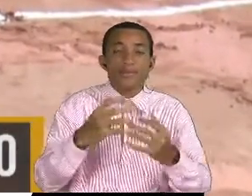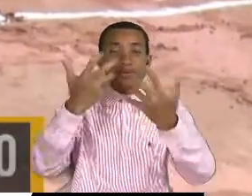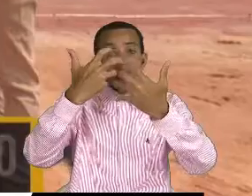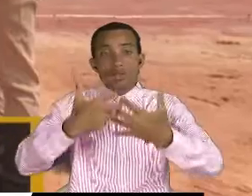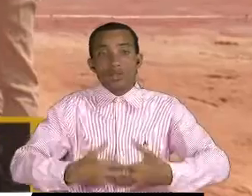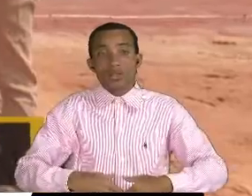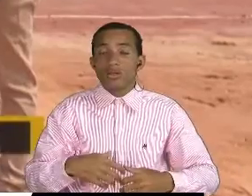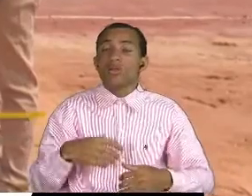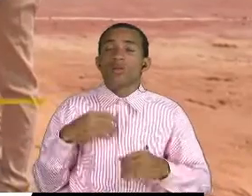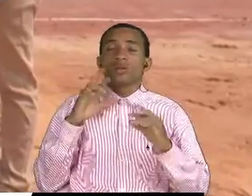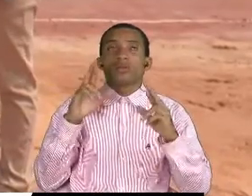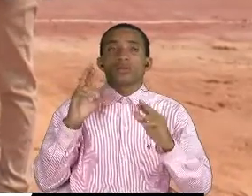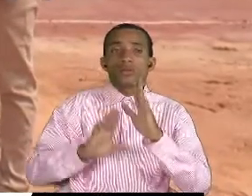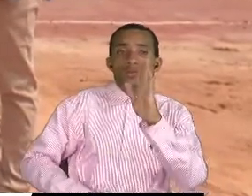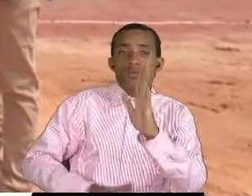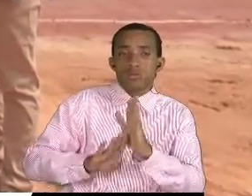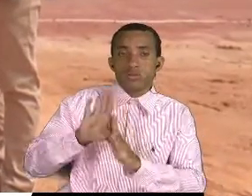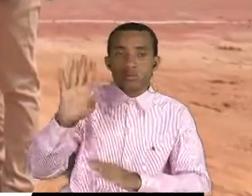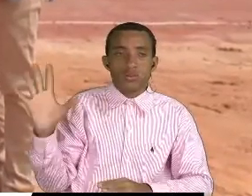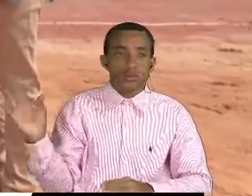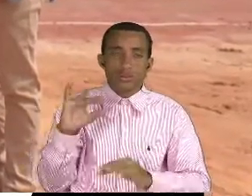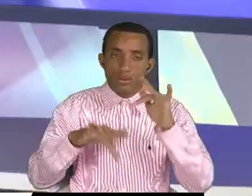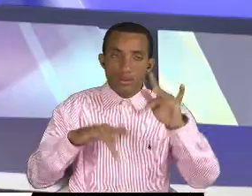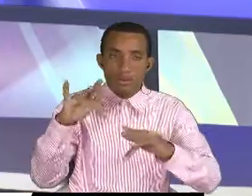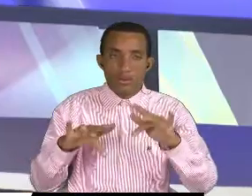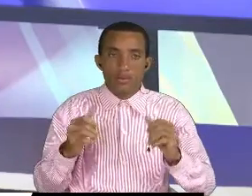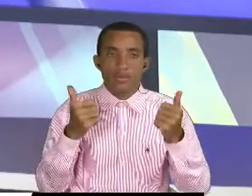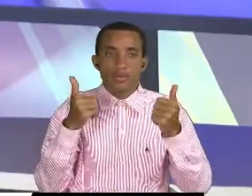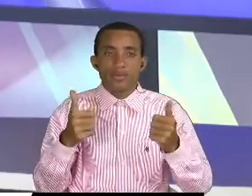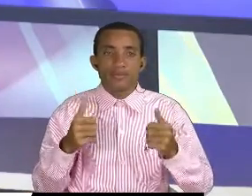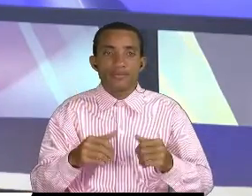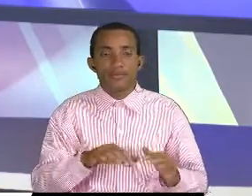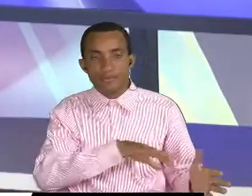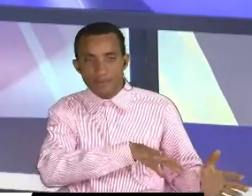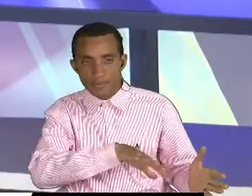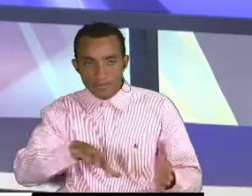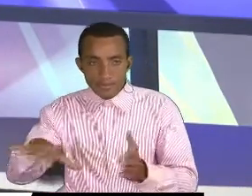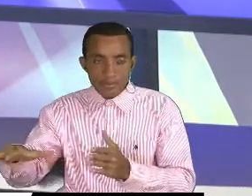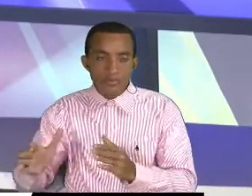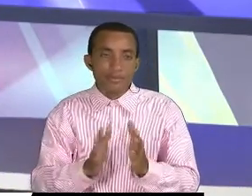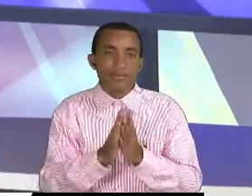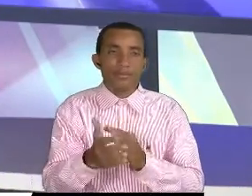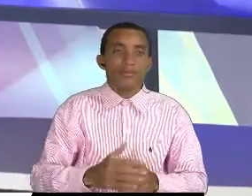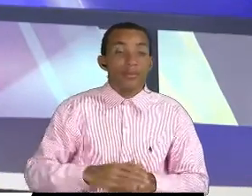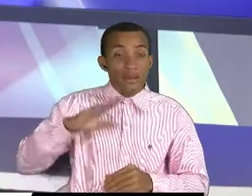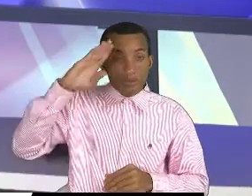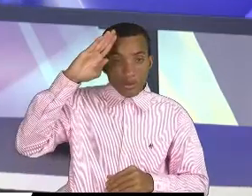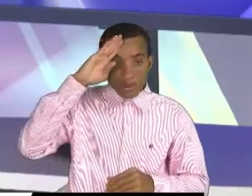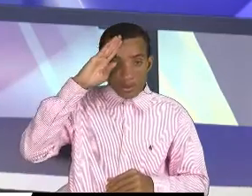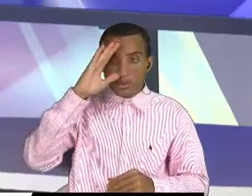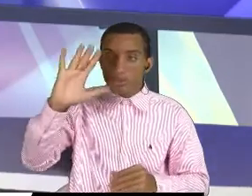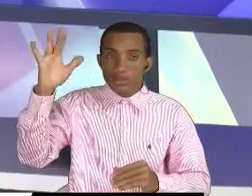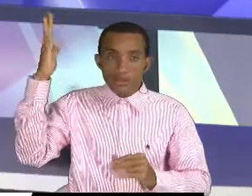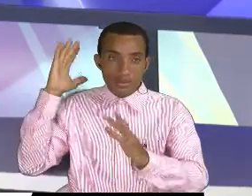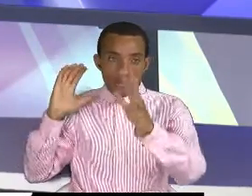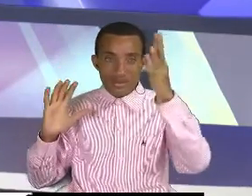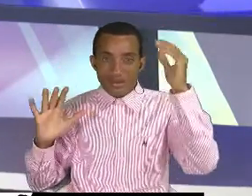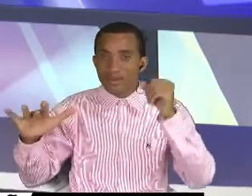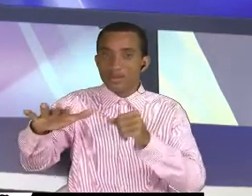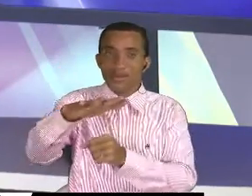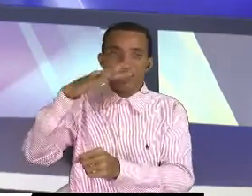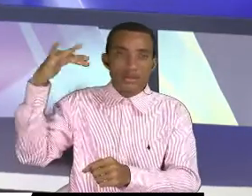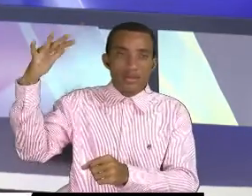la región. Esa fue la conclusión de todos los asistentes. La Policía Ambiental decomisó más de 300 kilos de pescado que no